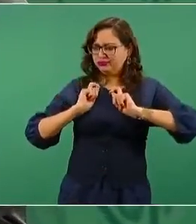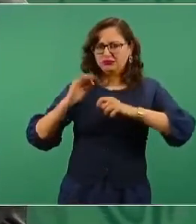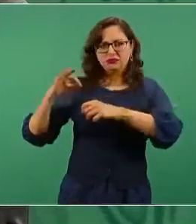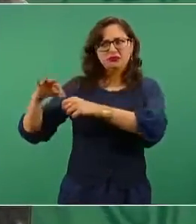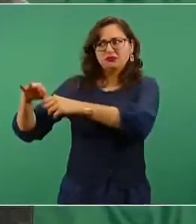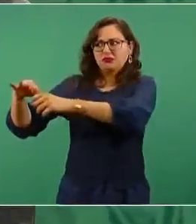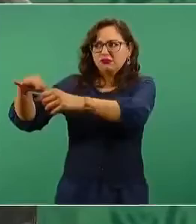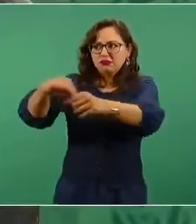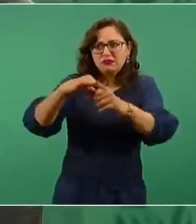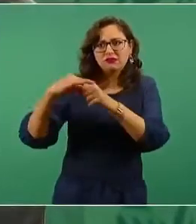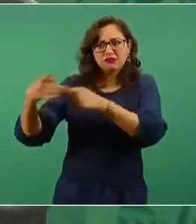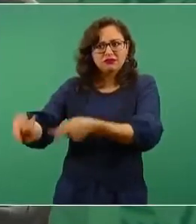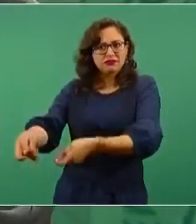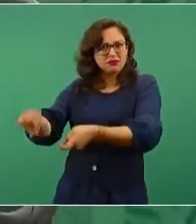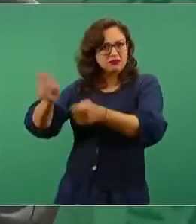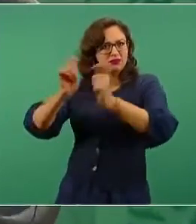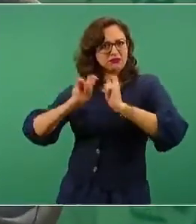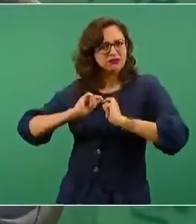Es